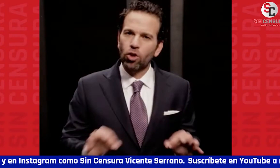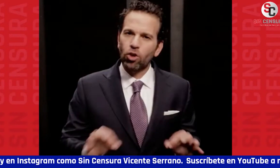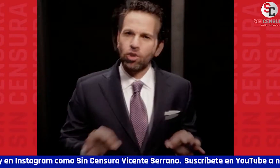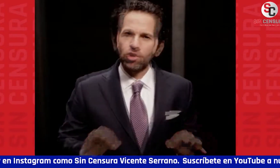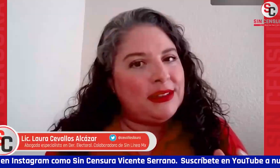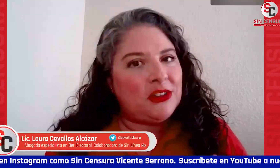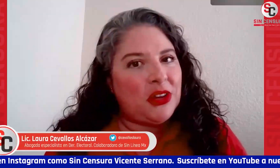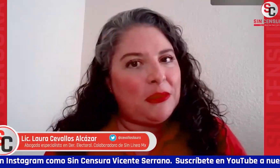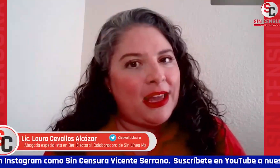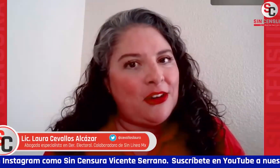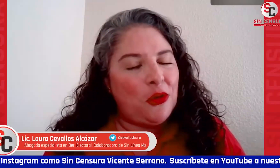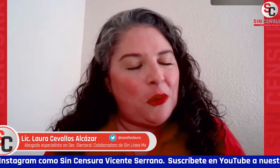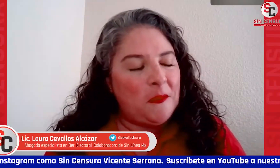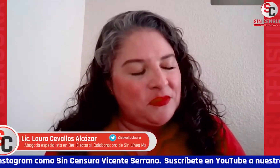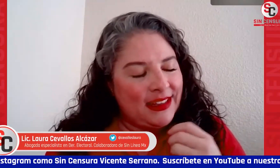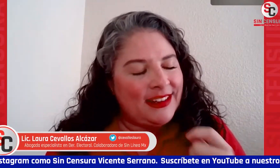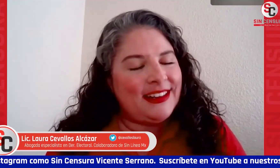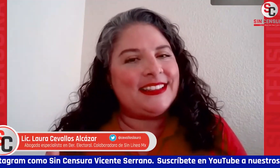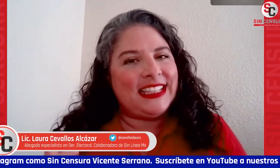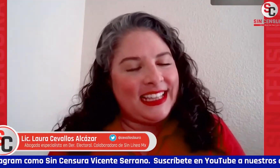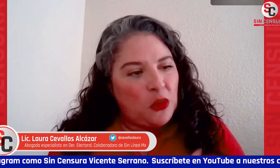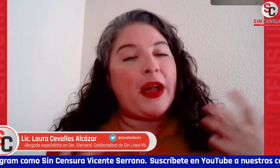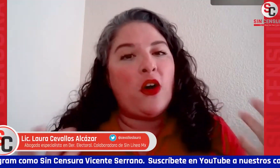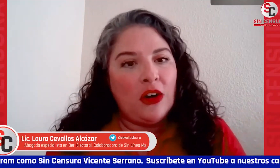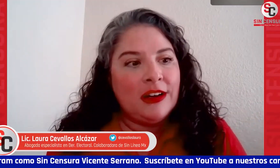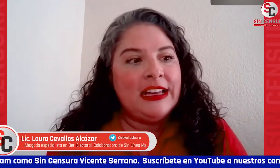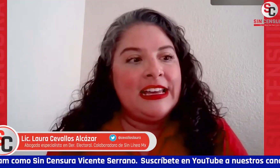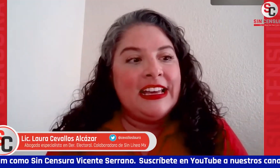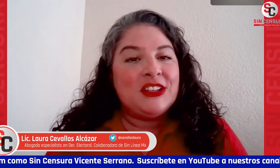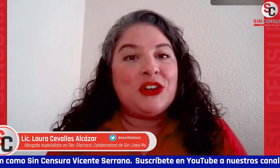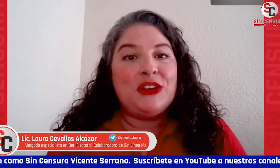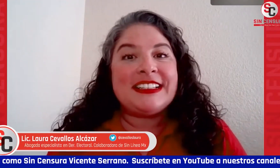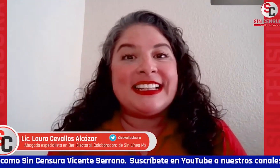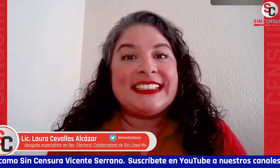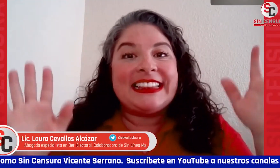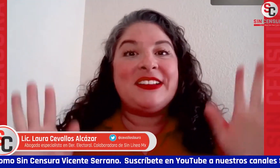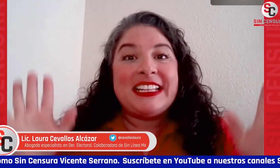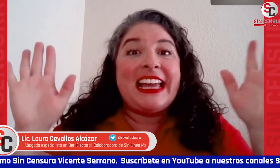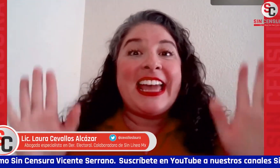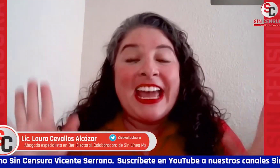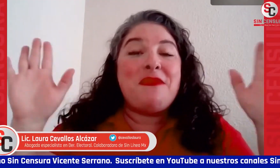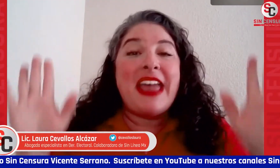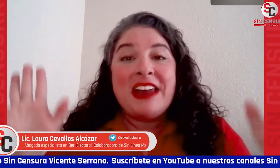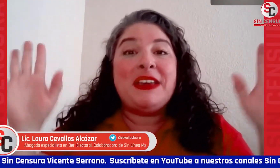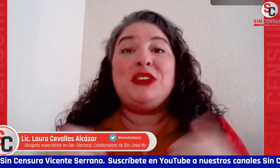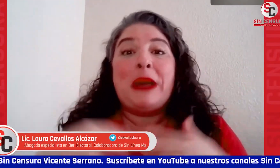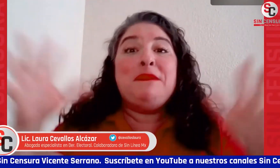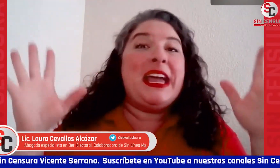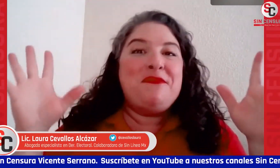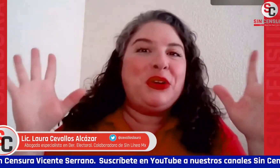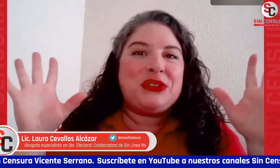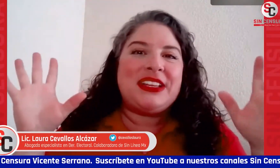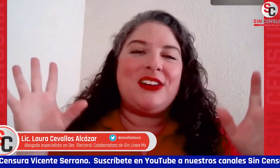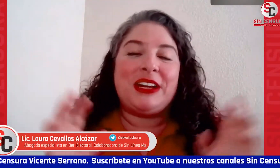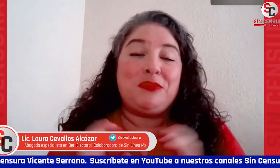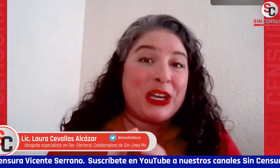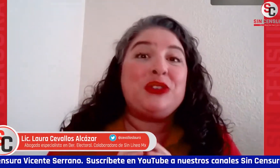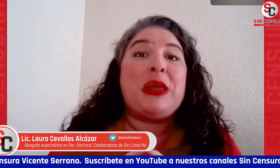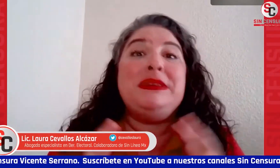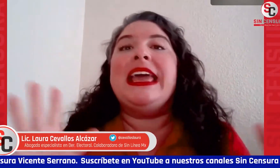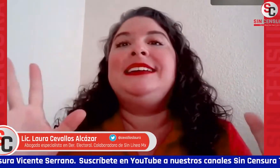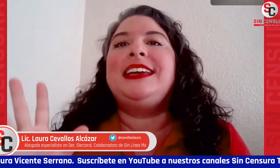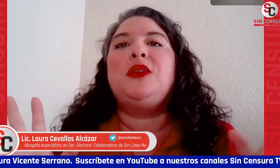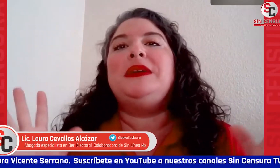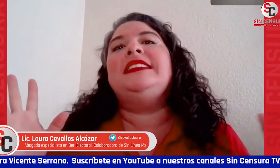porque económicamente todavía no tienen este juego, son los que están saltando así, ¡hey, véanme, yo también puedo ser Loret porque